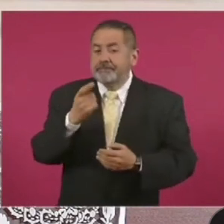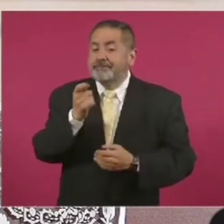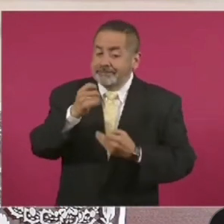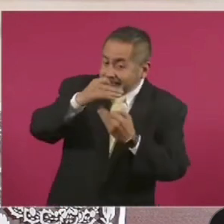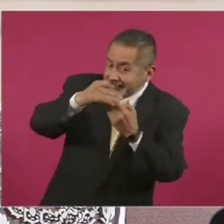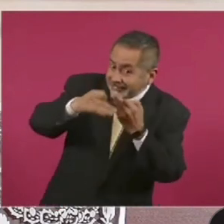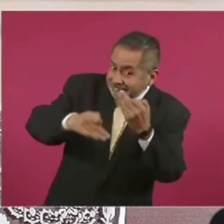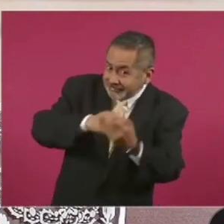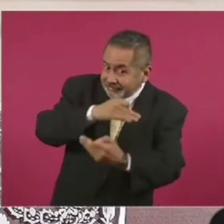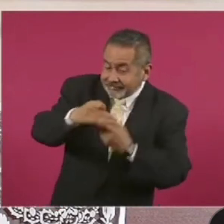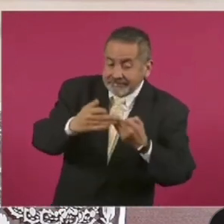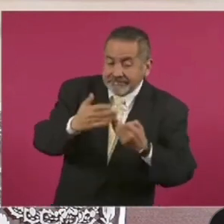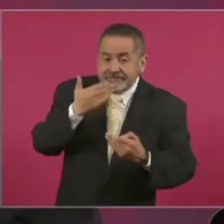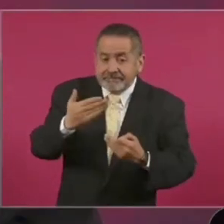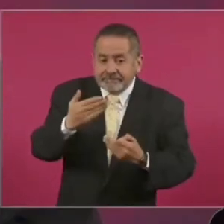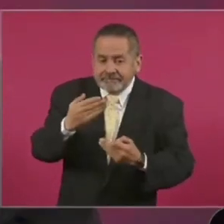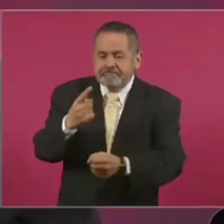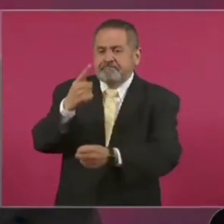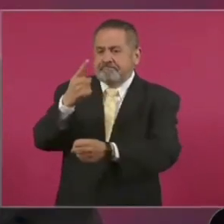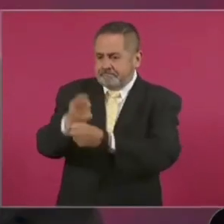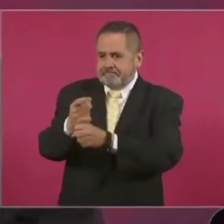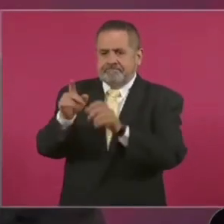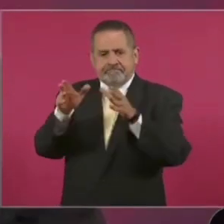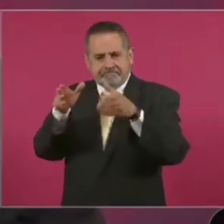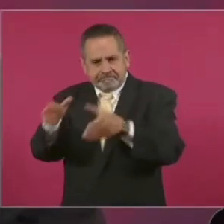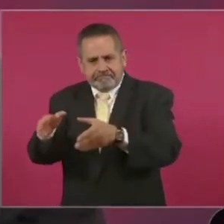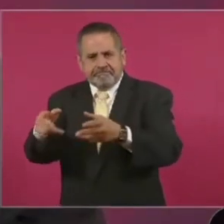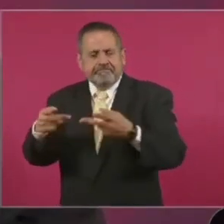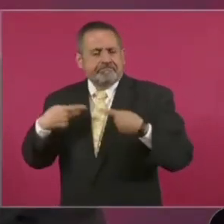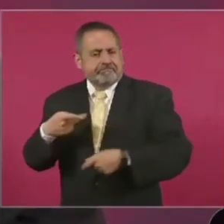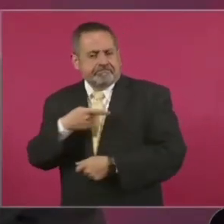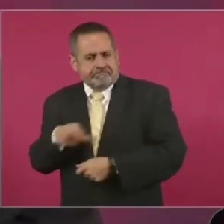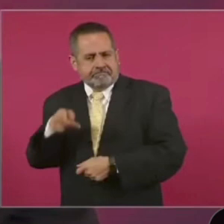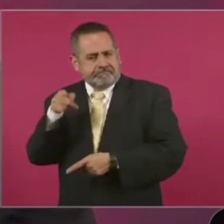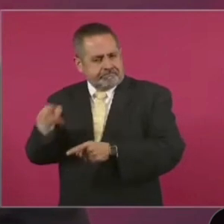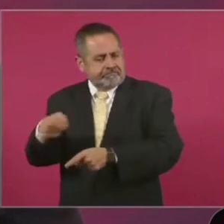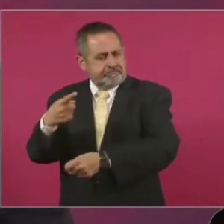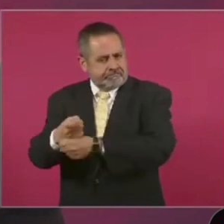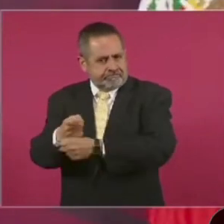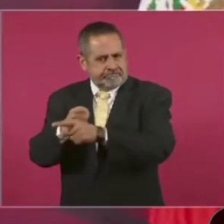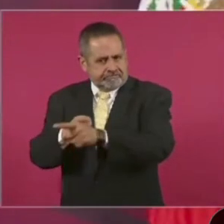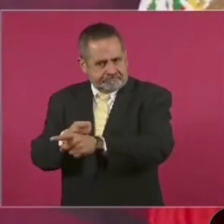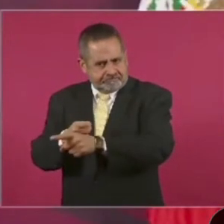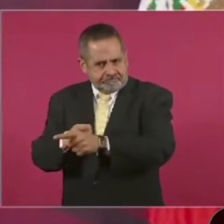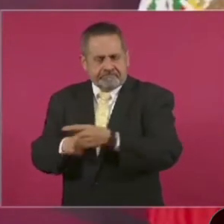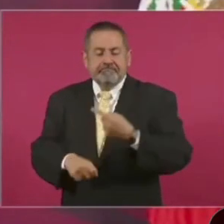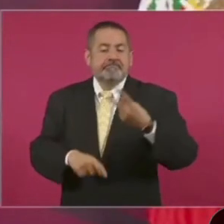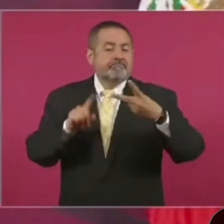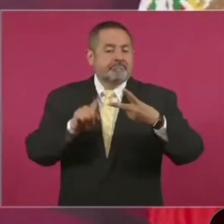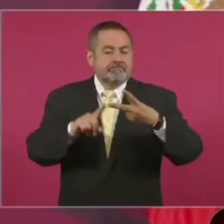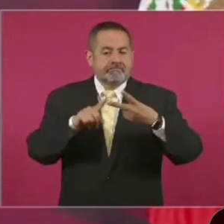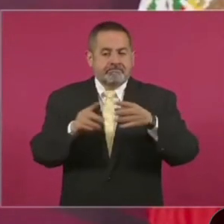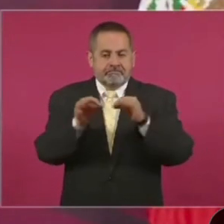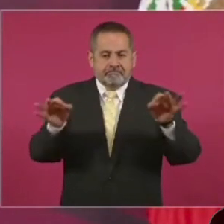todos, primero los pobres. Y la segunda,